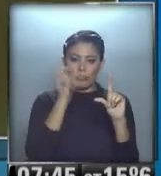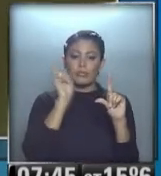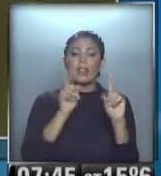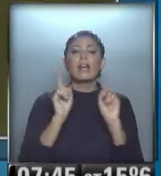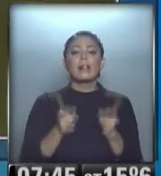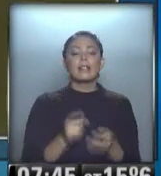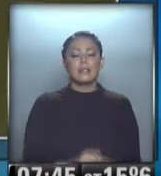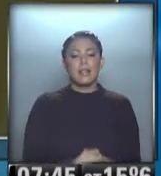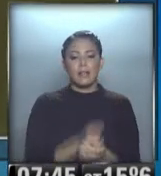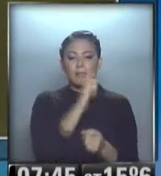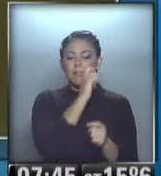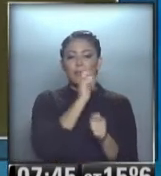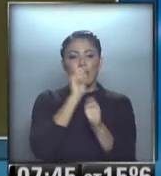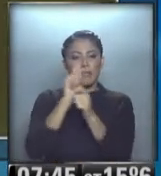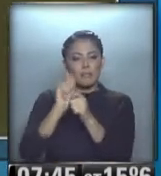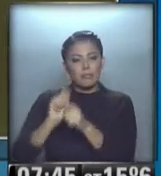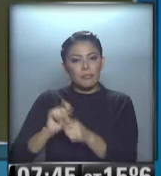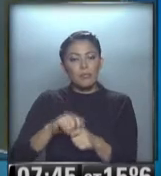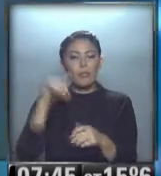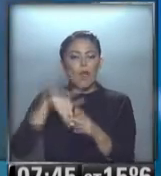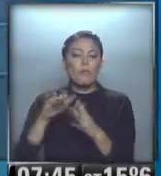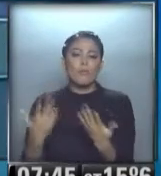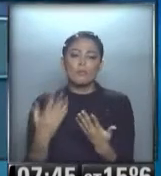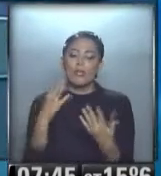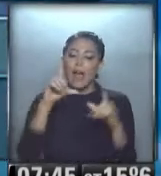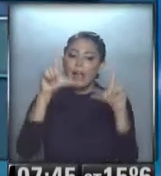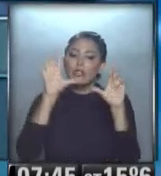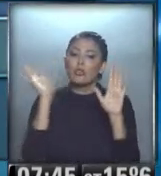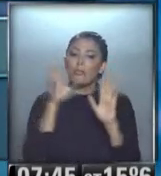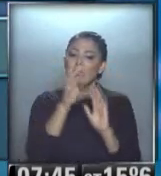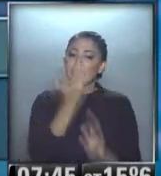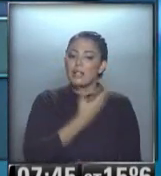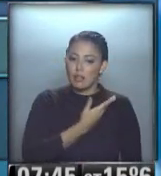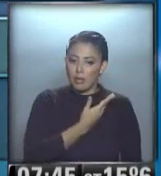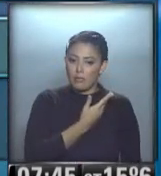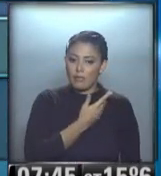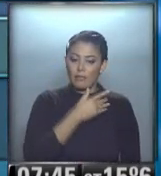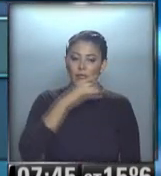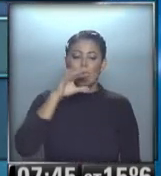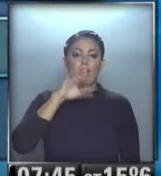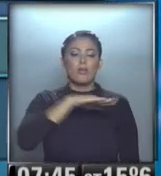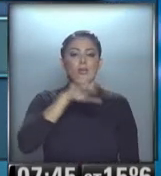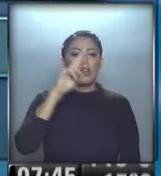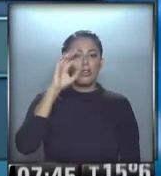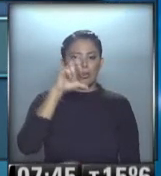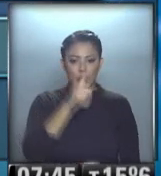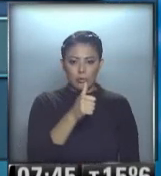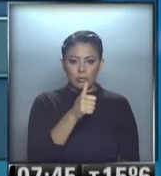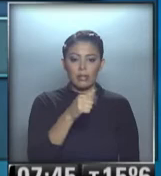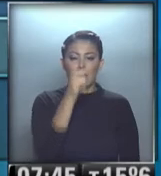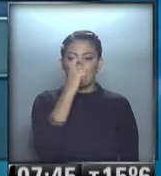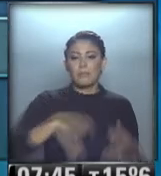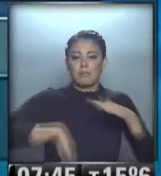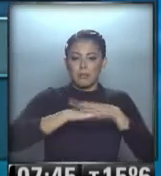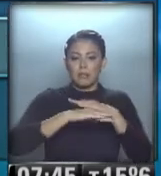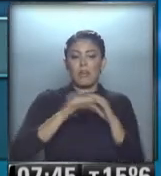también obras de bacheo, así que por supuesto estar atentos. Esto es en la provincia de Santa Fe, la localidad de Alejandro Roca, máxima 40 kilómetros